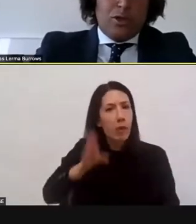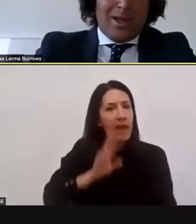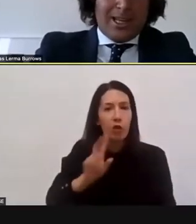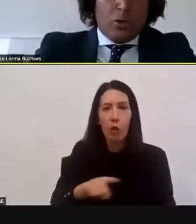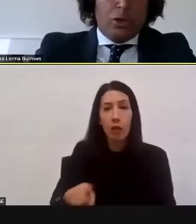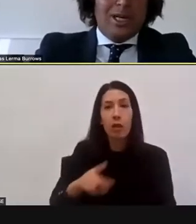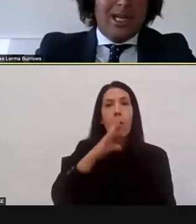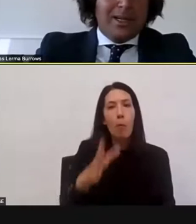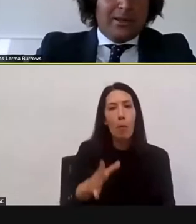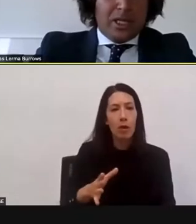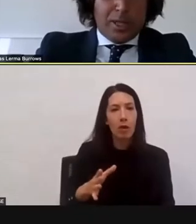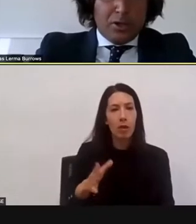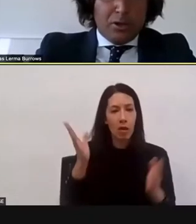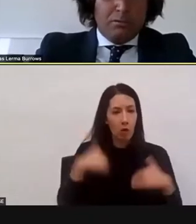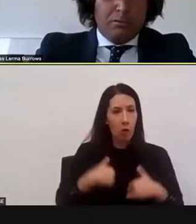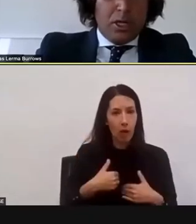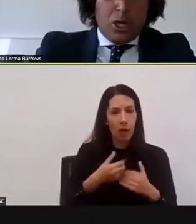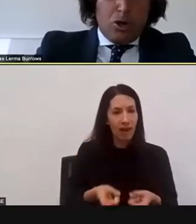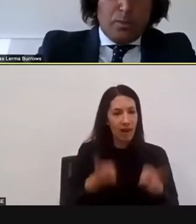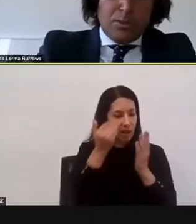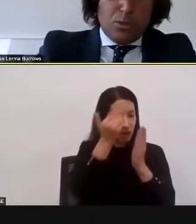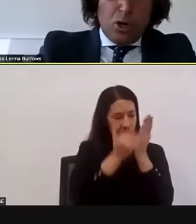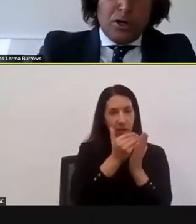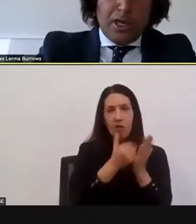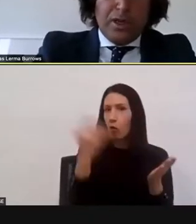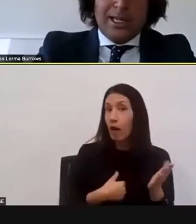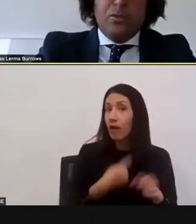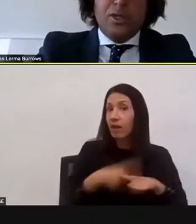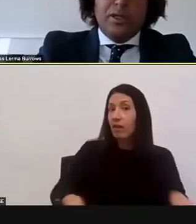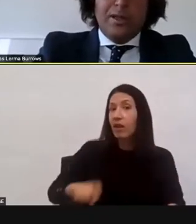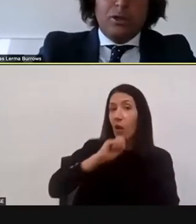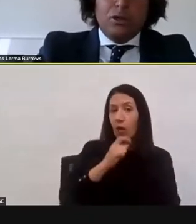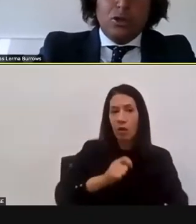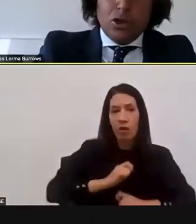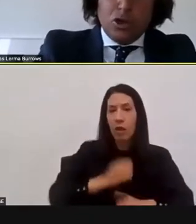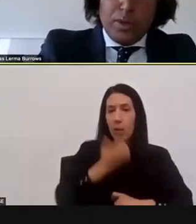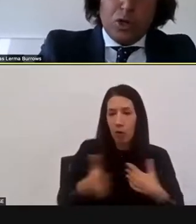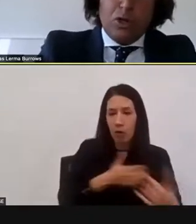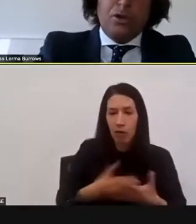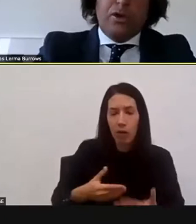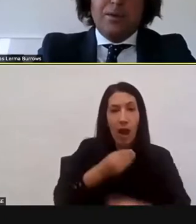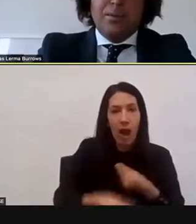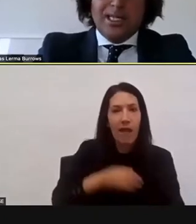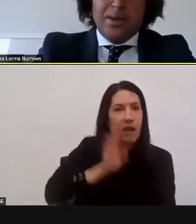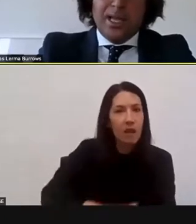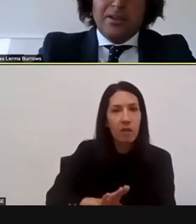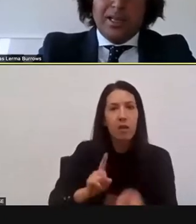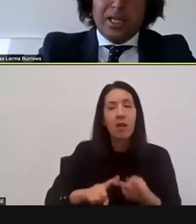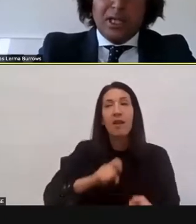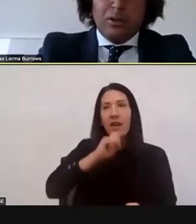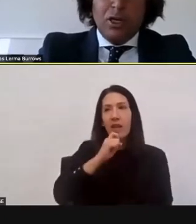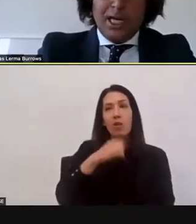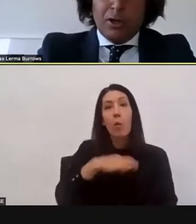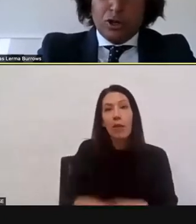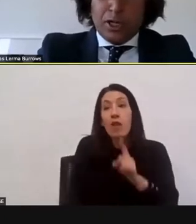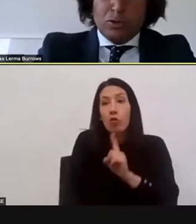hecho de no hallar cobertura en la libertad de expresión. No es lo mismo el odio que incita a la comisión de delitos, no es lo mismo el odio que siembra la semilla de